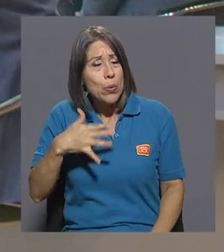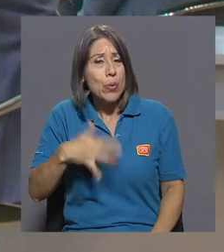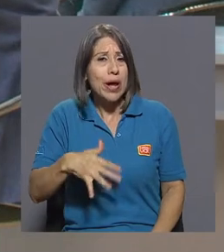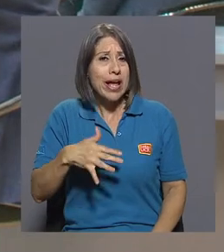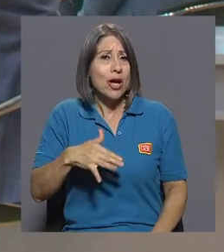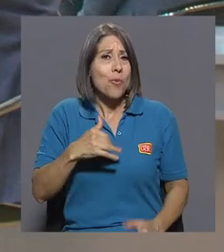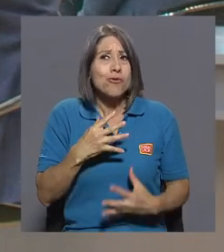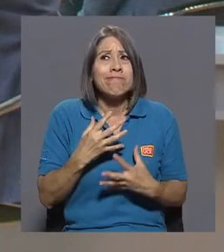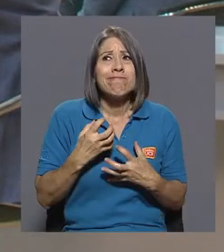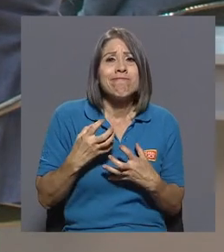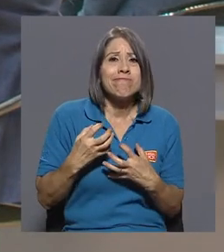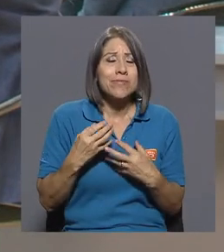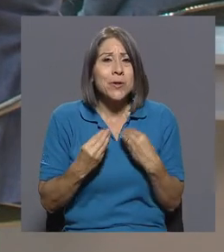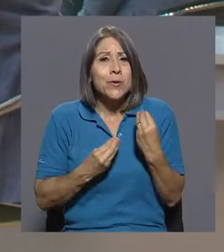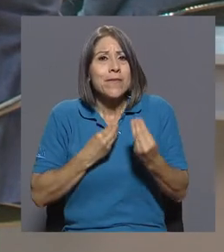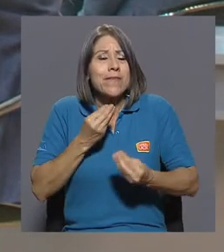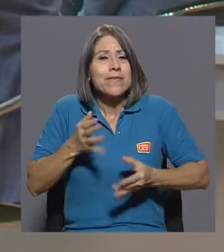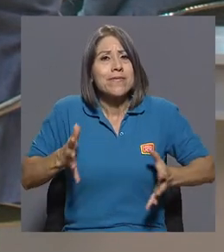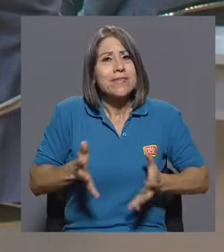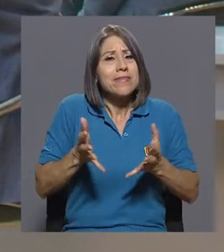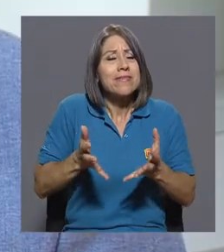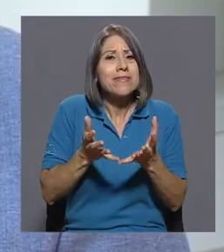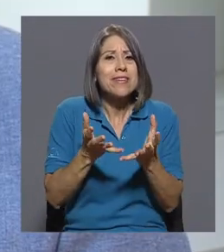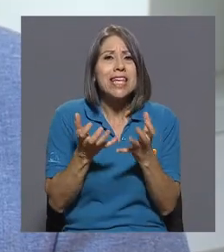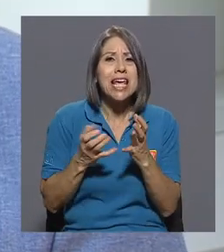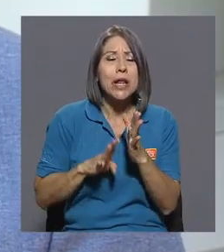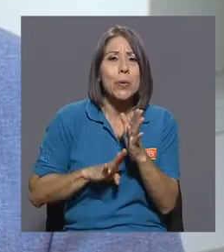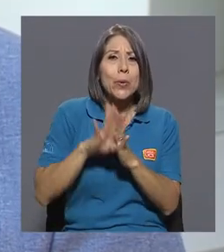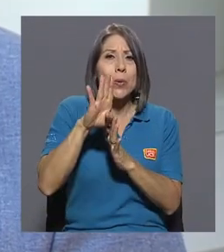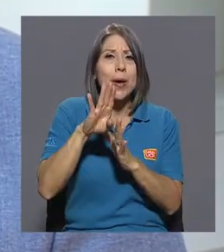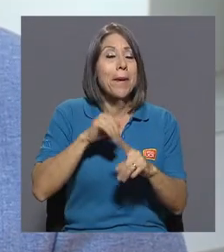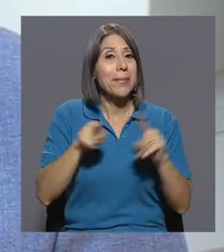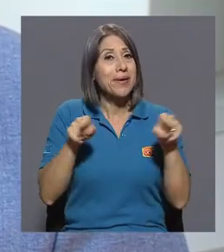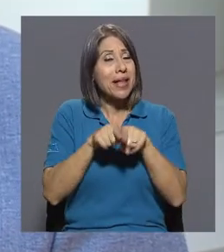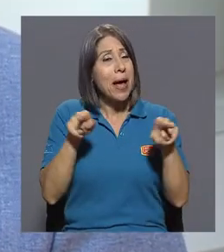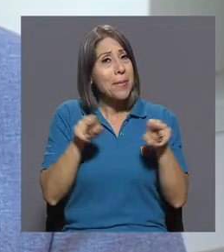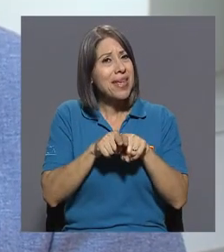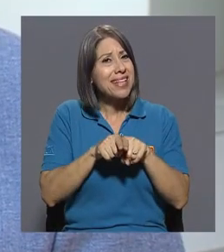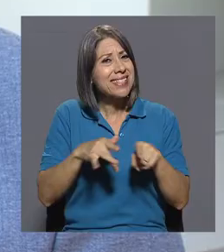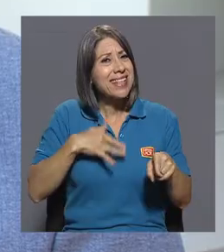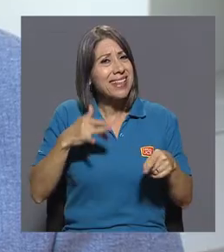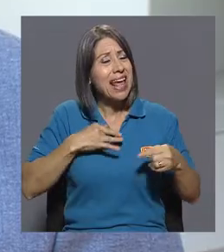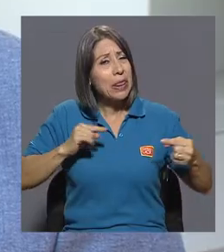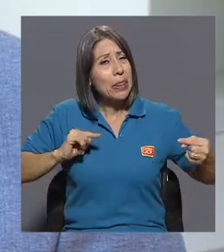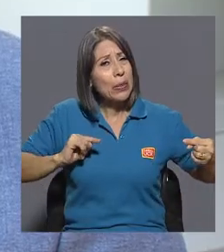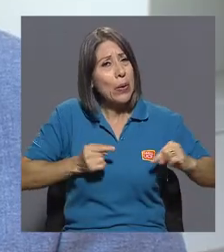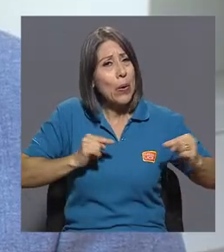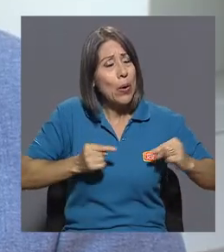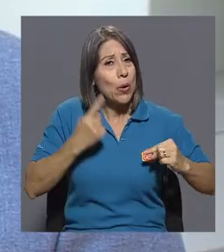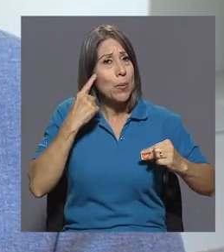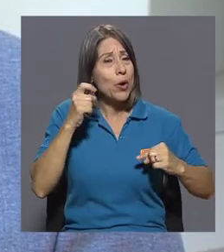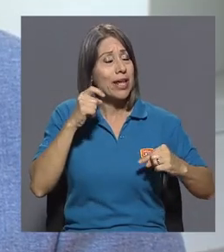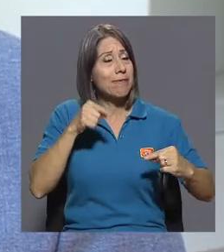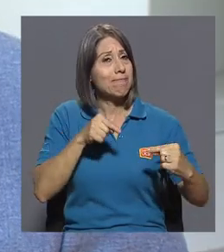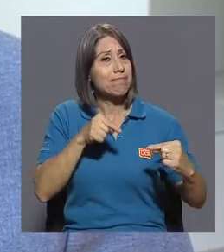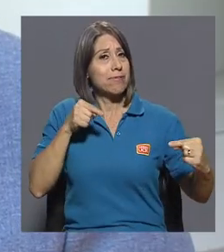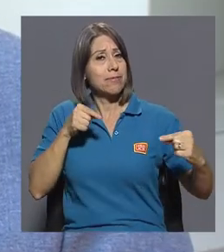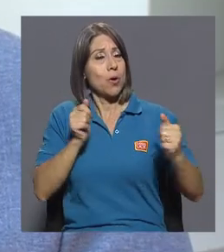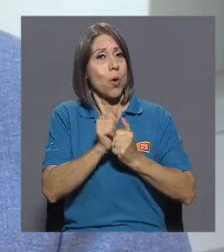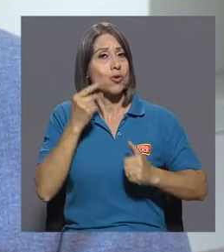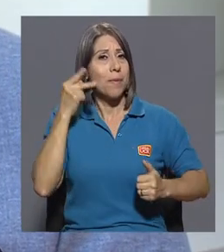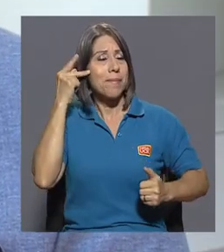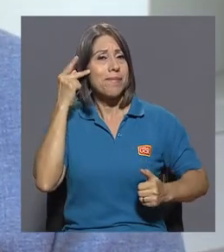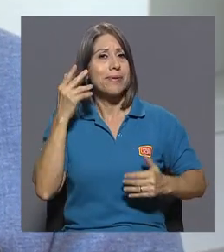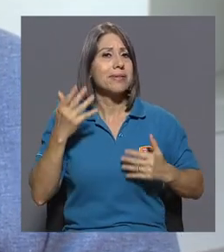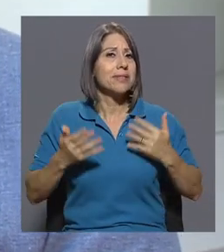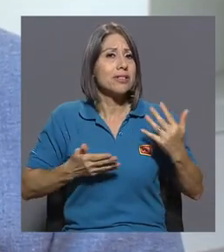ganas de surgir, pero también un gran dolor de estar enfrentado con sus papás. Uh-huh. ¿Y cómo fue